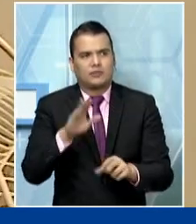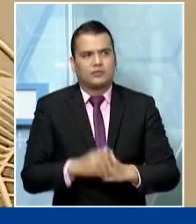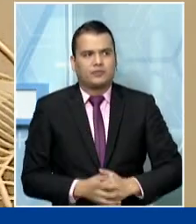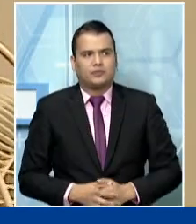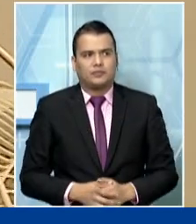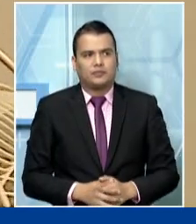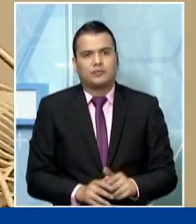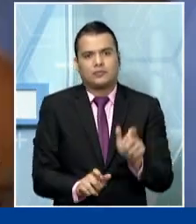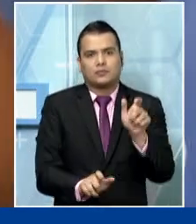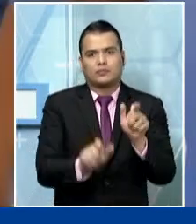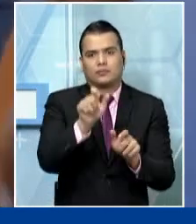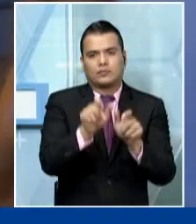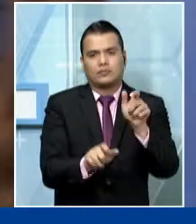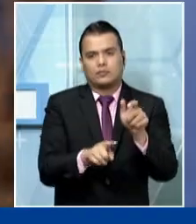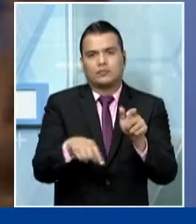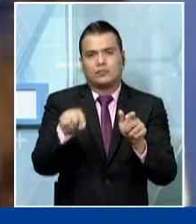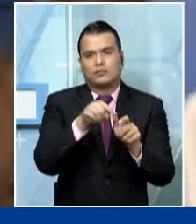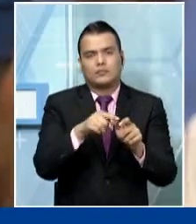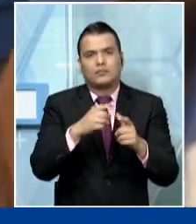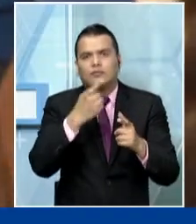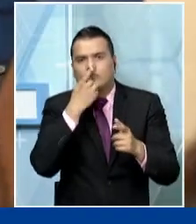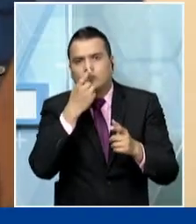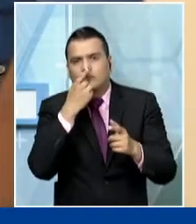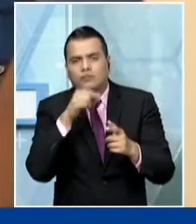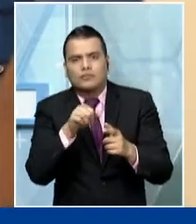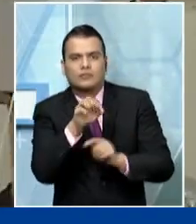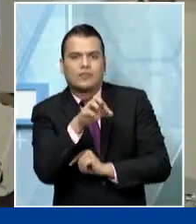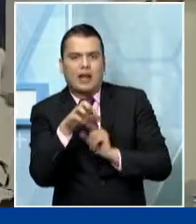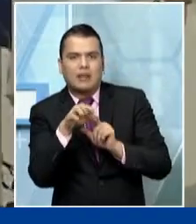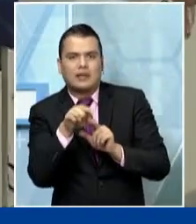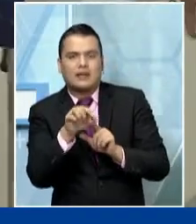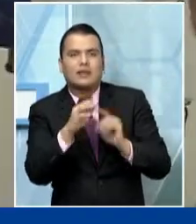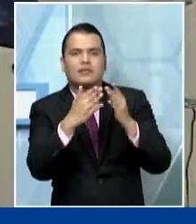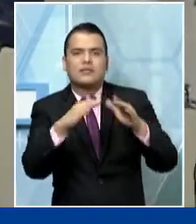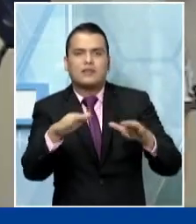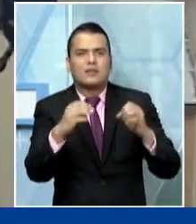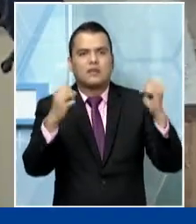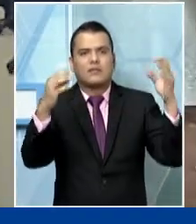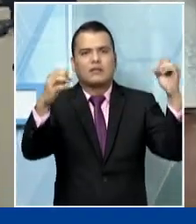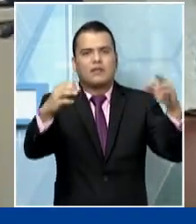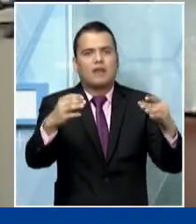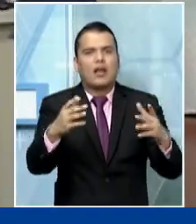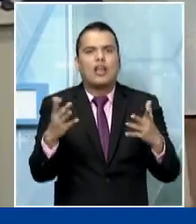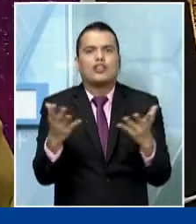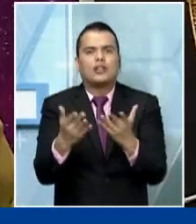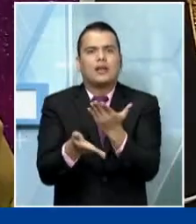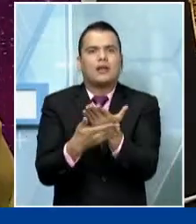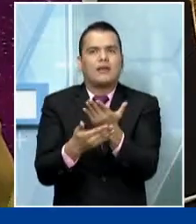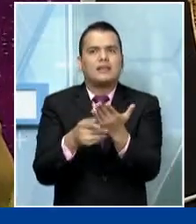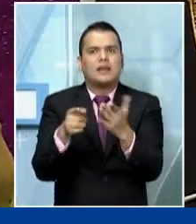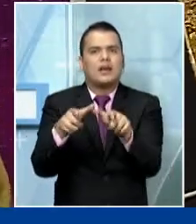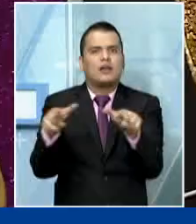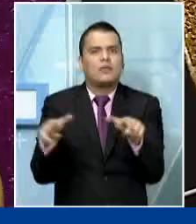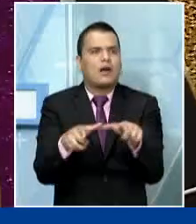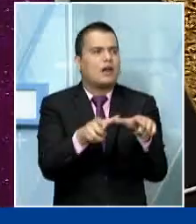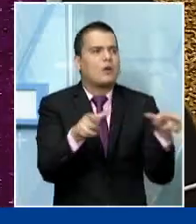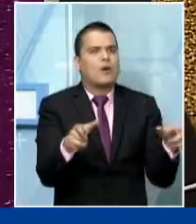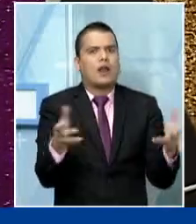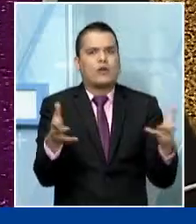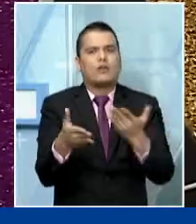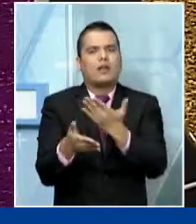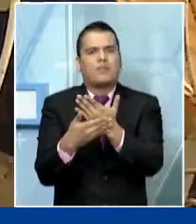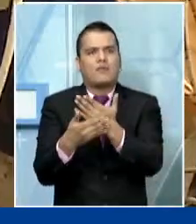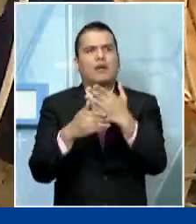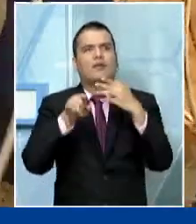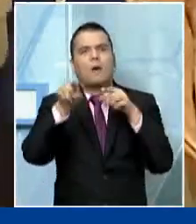caleños podrán consultar la app de alumbrado navideño, la cual les podrá mostrar el recorrido diario que tendrán las tres caravanas permanentes